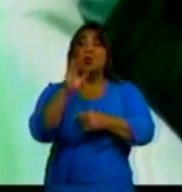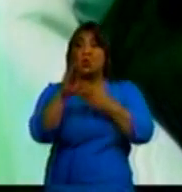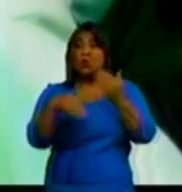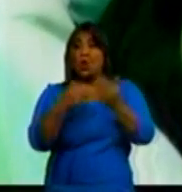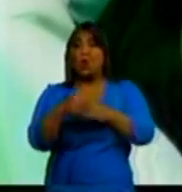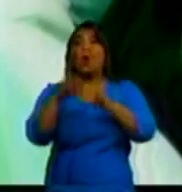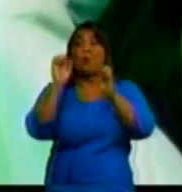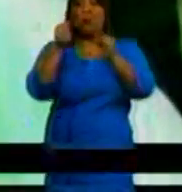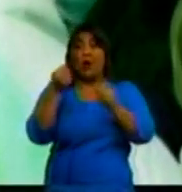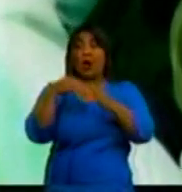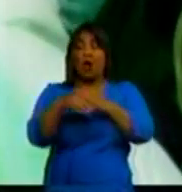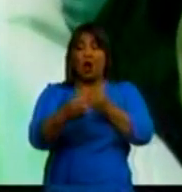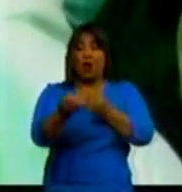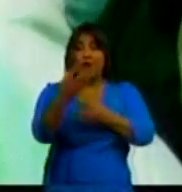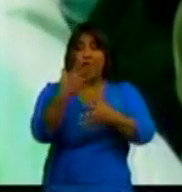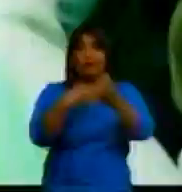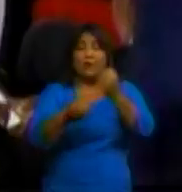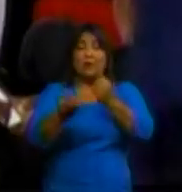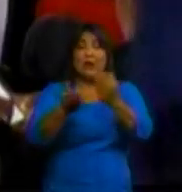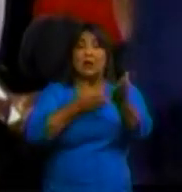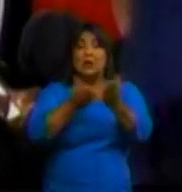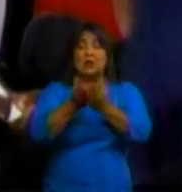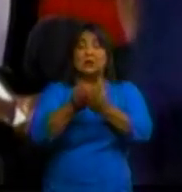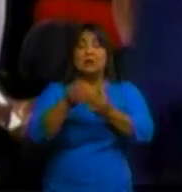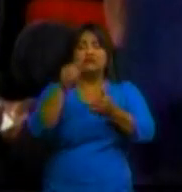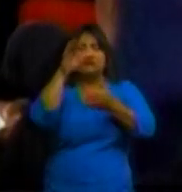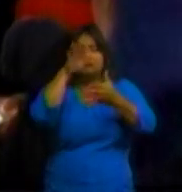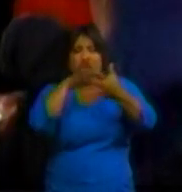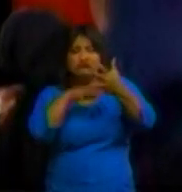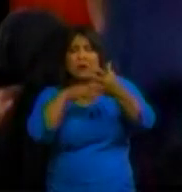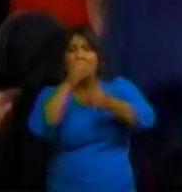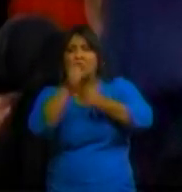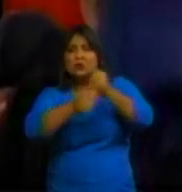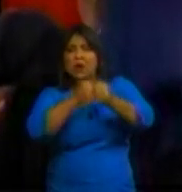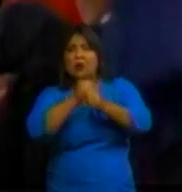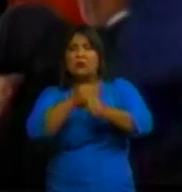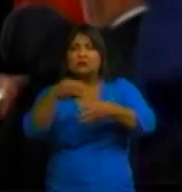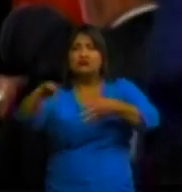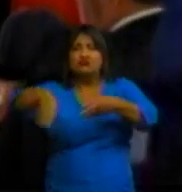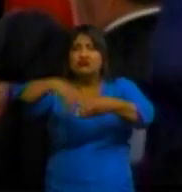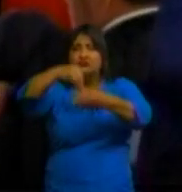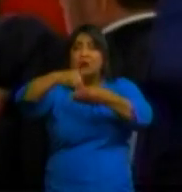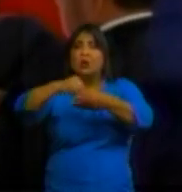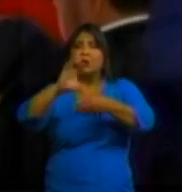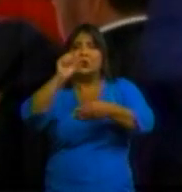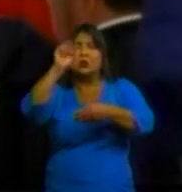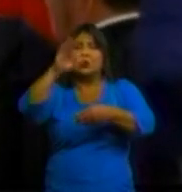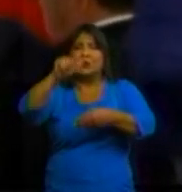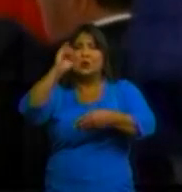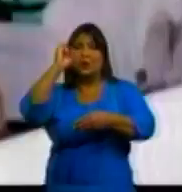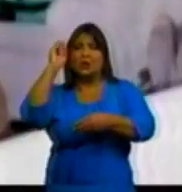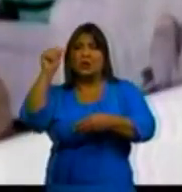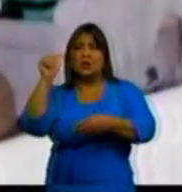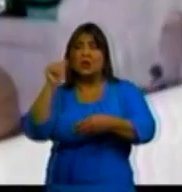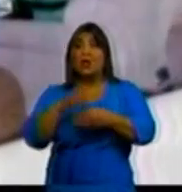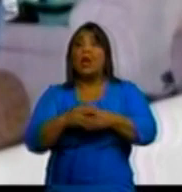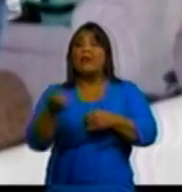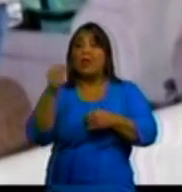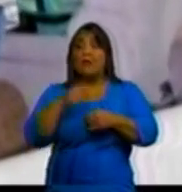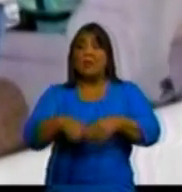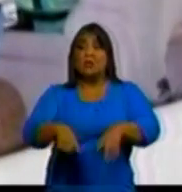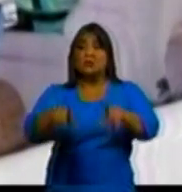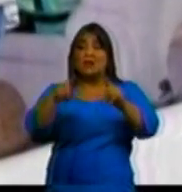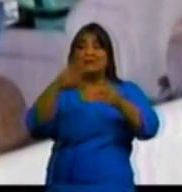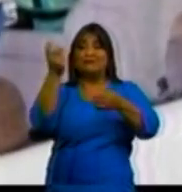pueden acceder a información sobre servicios, historia laboral, fondos de reserva y cesantía, o incluso obtener el certificado